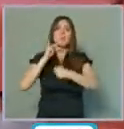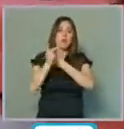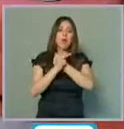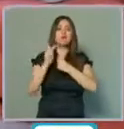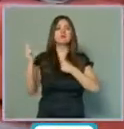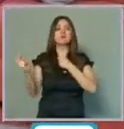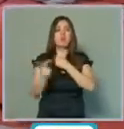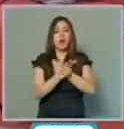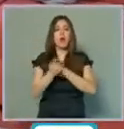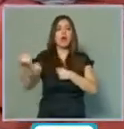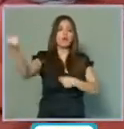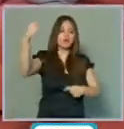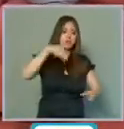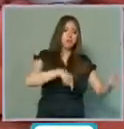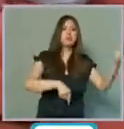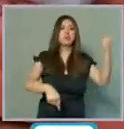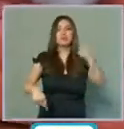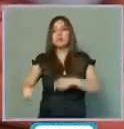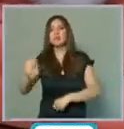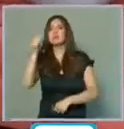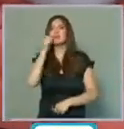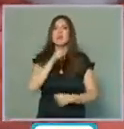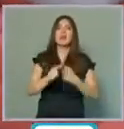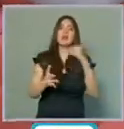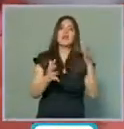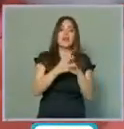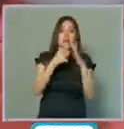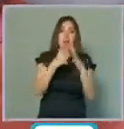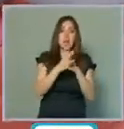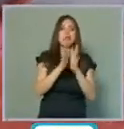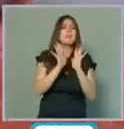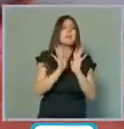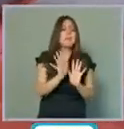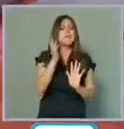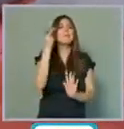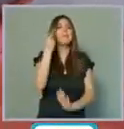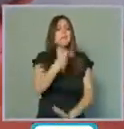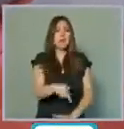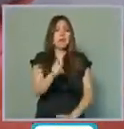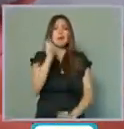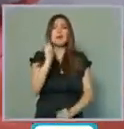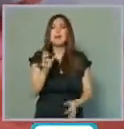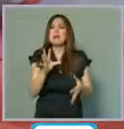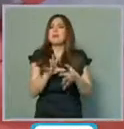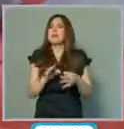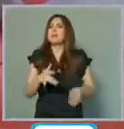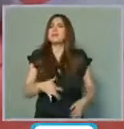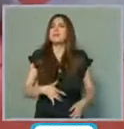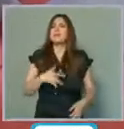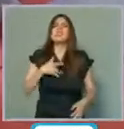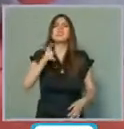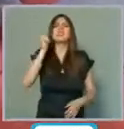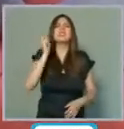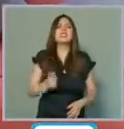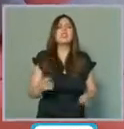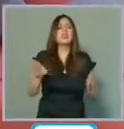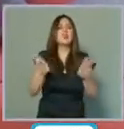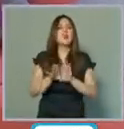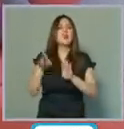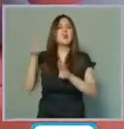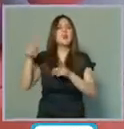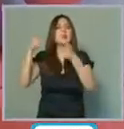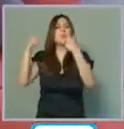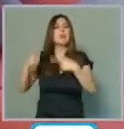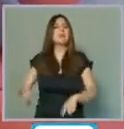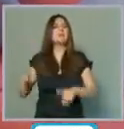segundo, a quedarnos con un buen sabor de boca, ¿no? Y ¿qué era la pastelería francesa? ¿Cómo era? ¿Cómo era en ese entonces la Bueno, repostería? hay que entender